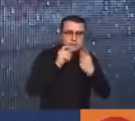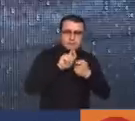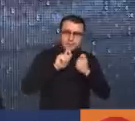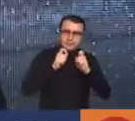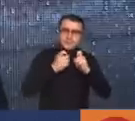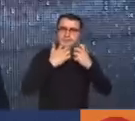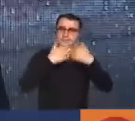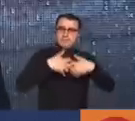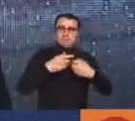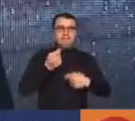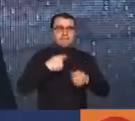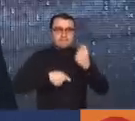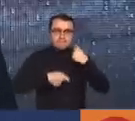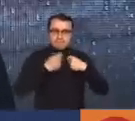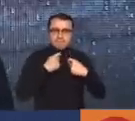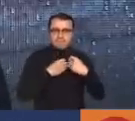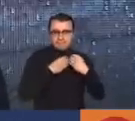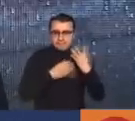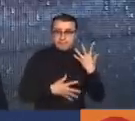etcétera,